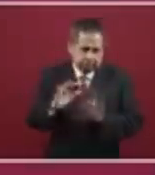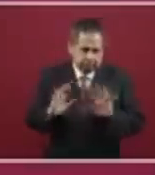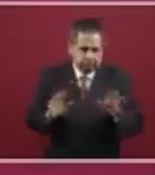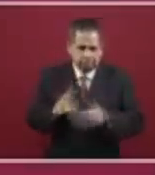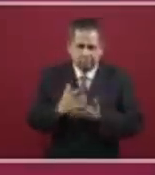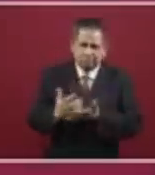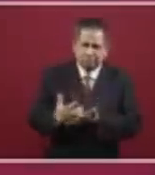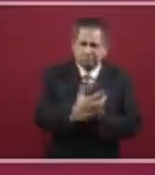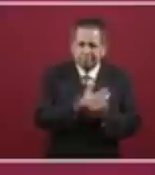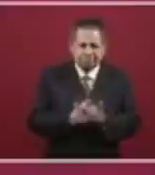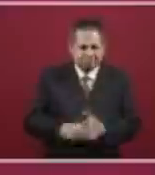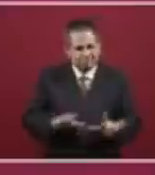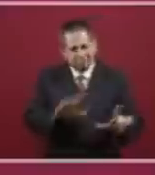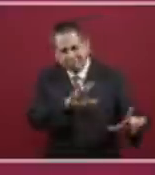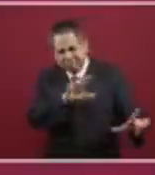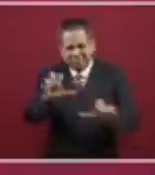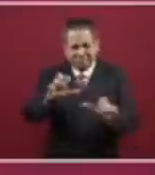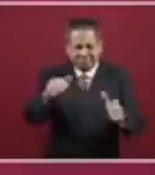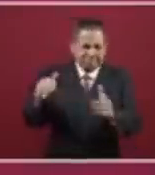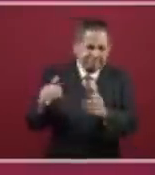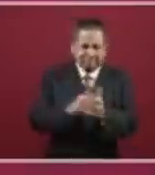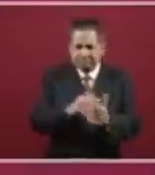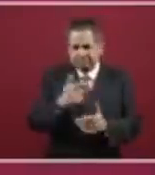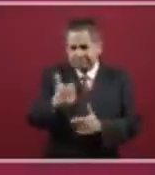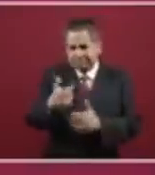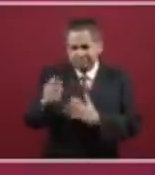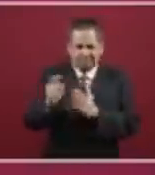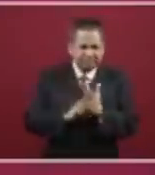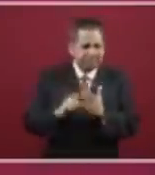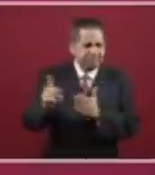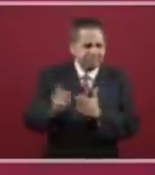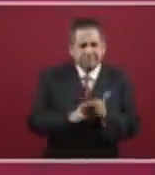Ganaba 700,000 pesos mensuales